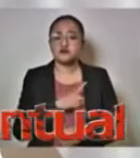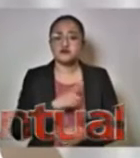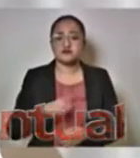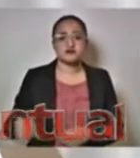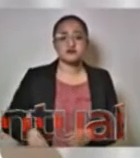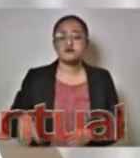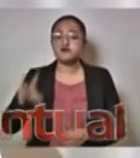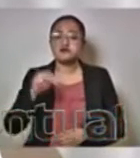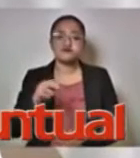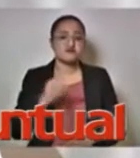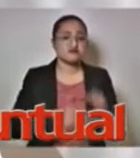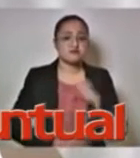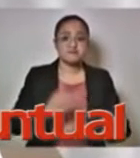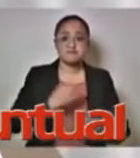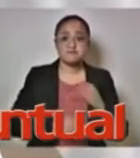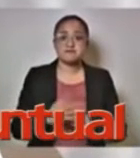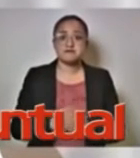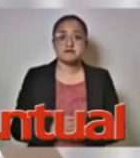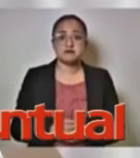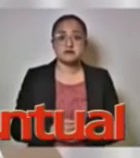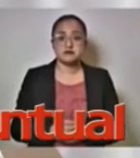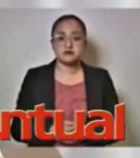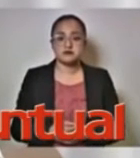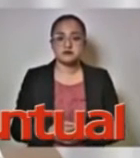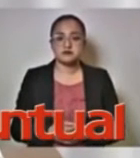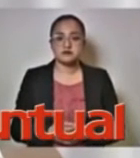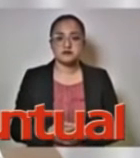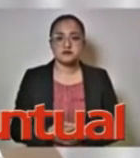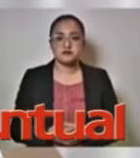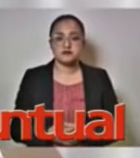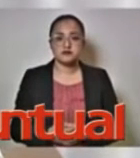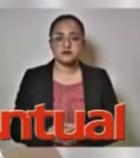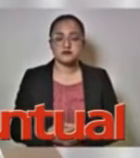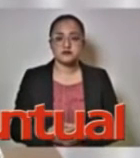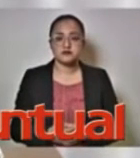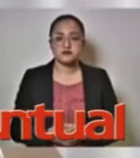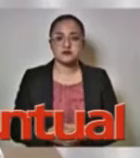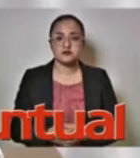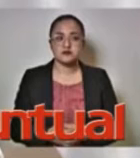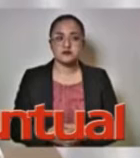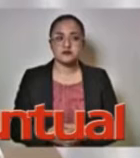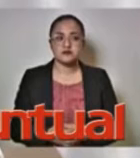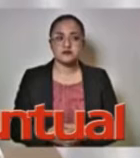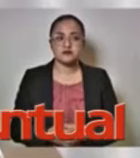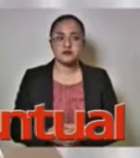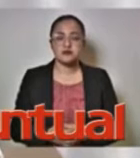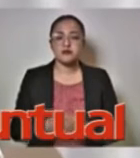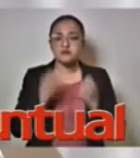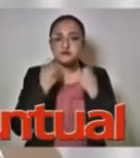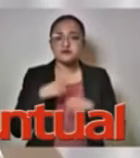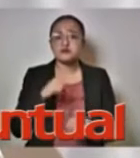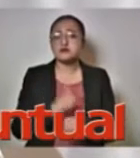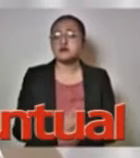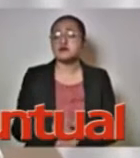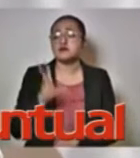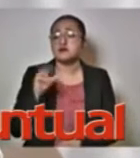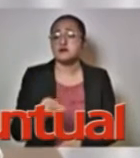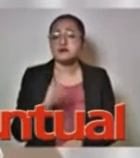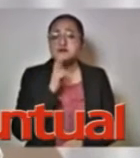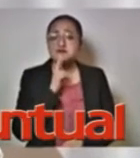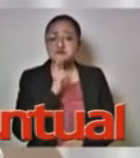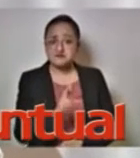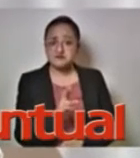es de todos de todos una sociedad que no responde